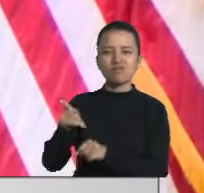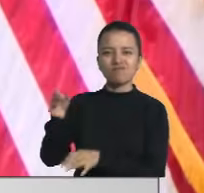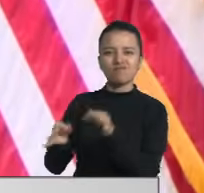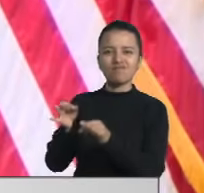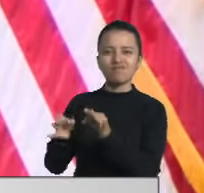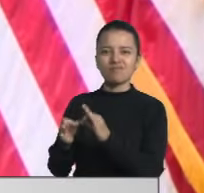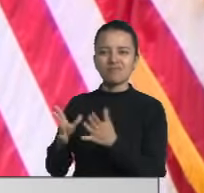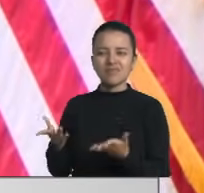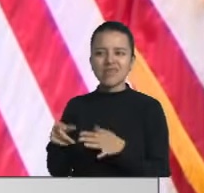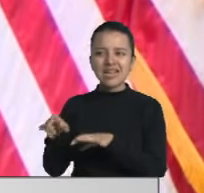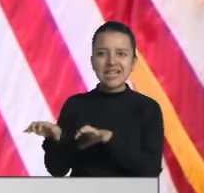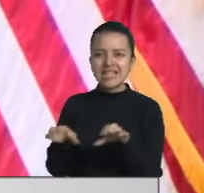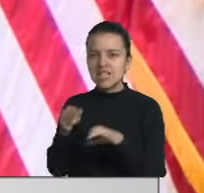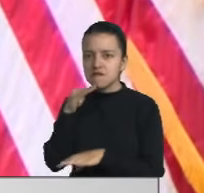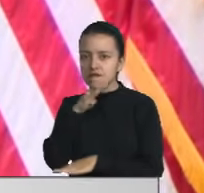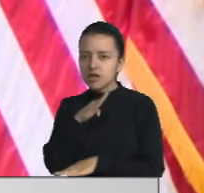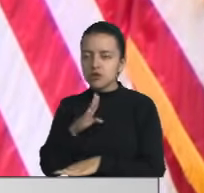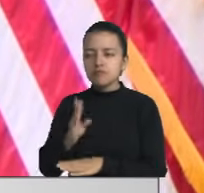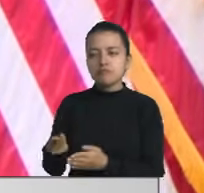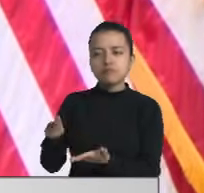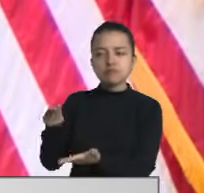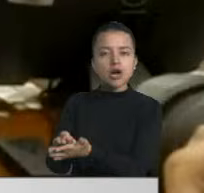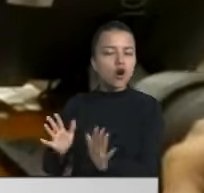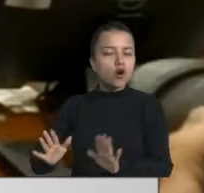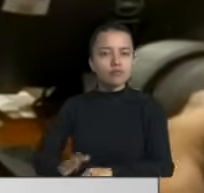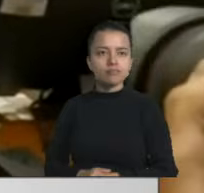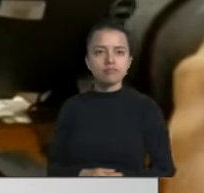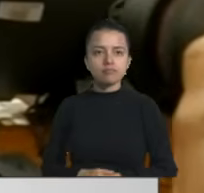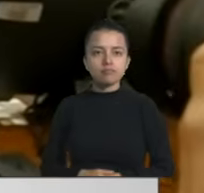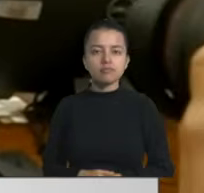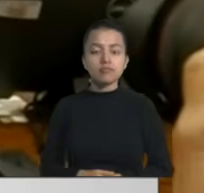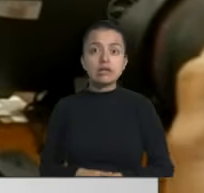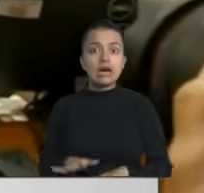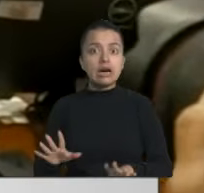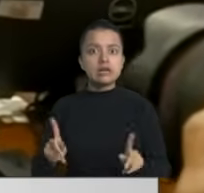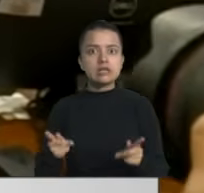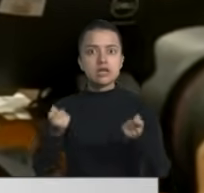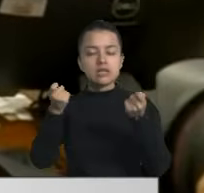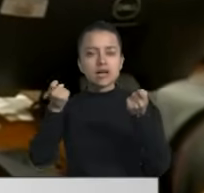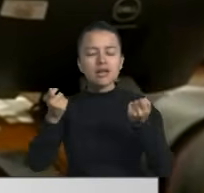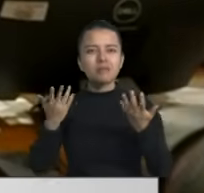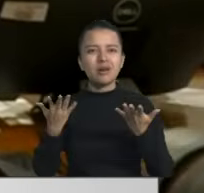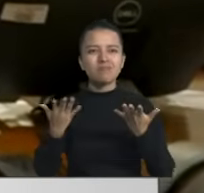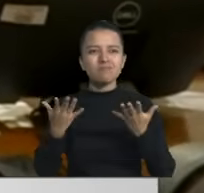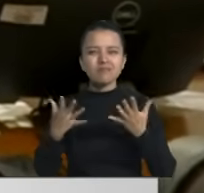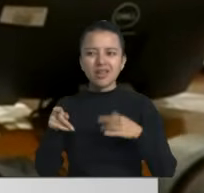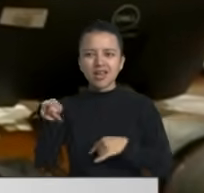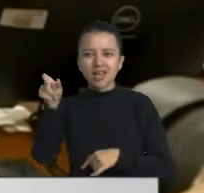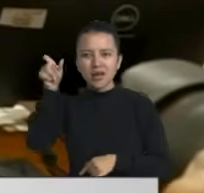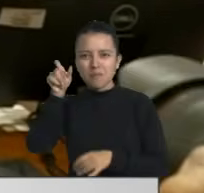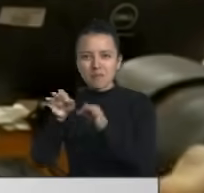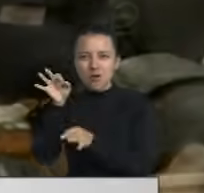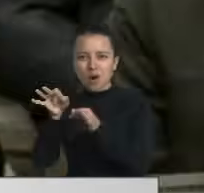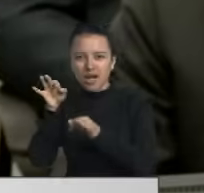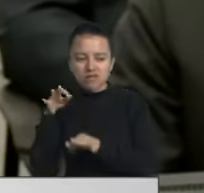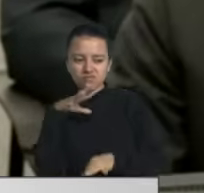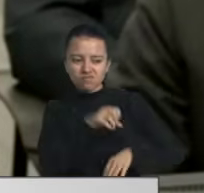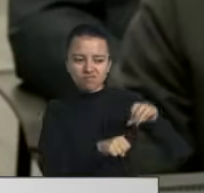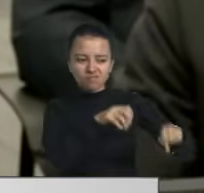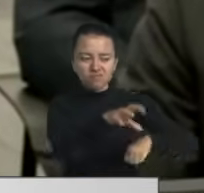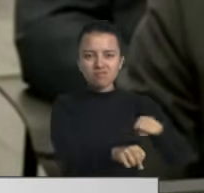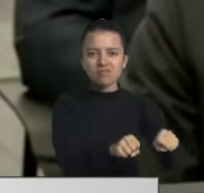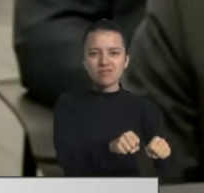en Nueva York, evitando así incautaciones de activos por parte de las autoridades estatales que podrían haber paralizado el